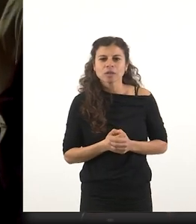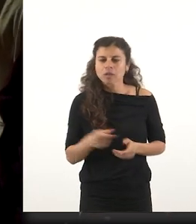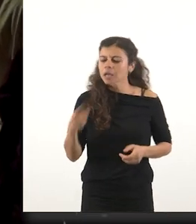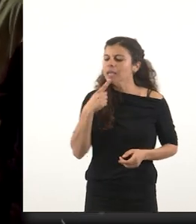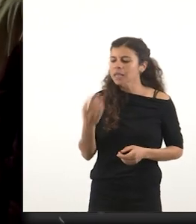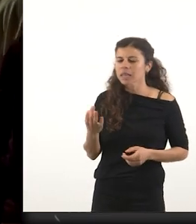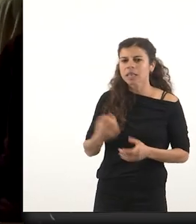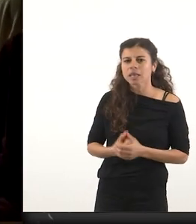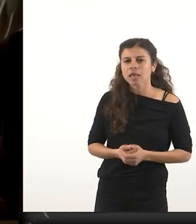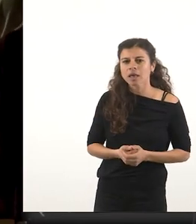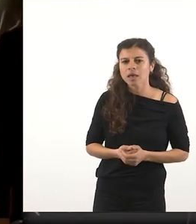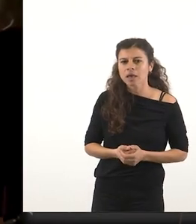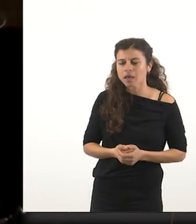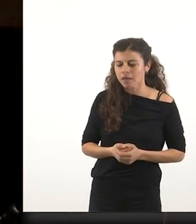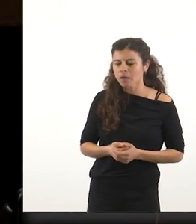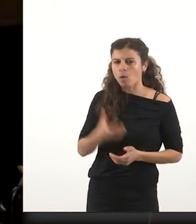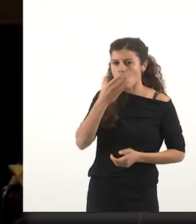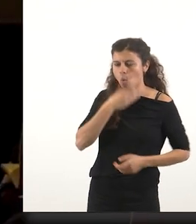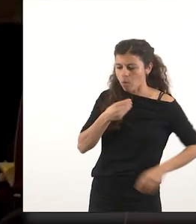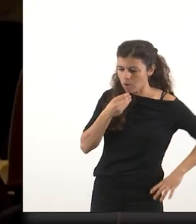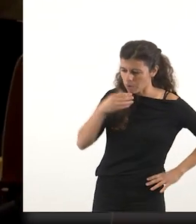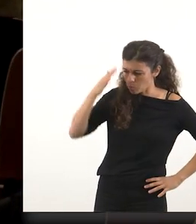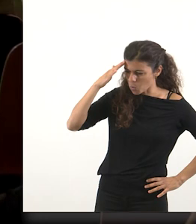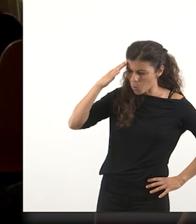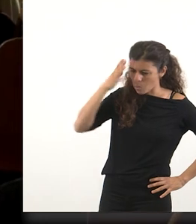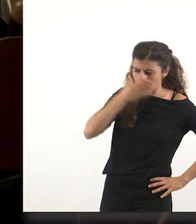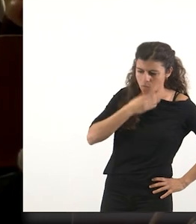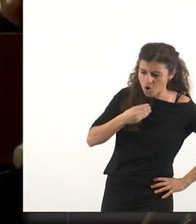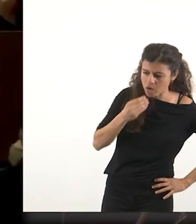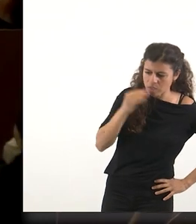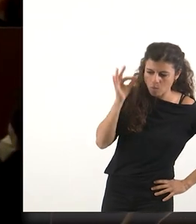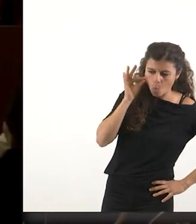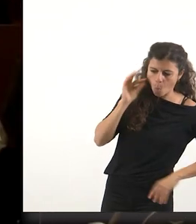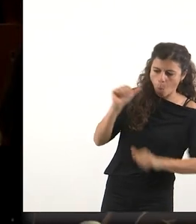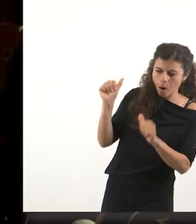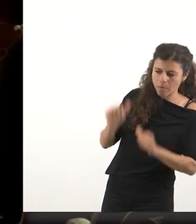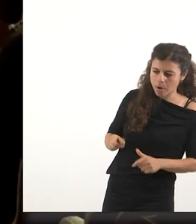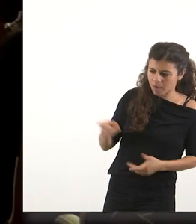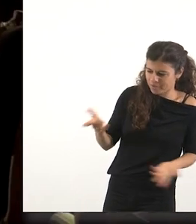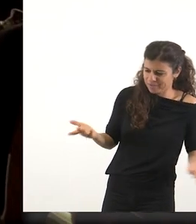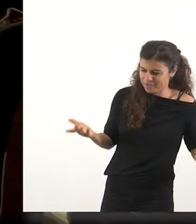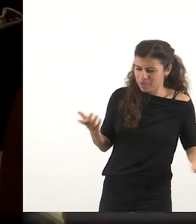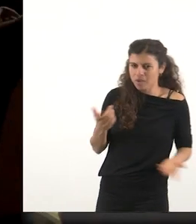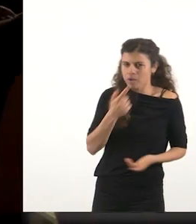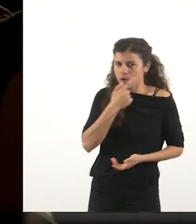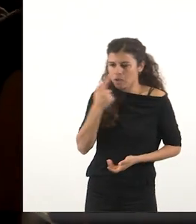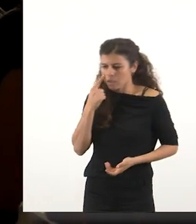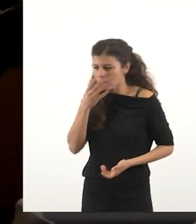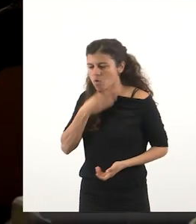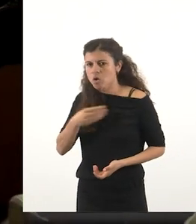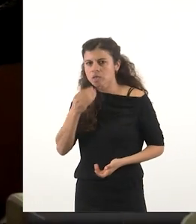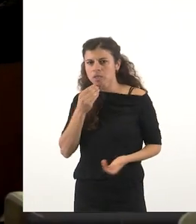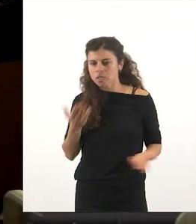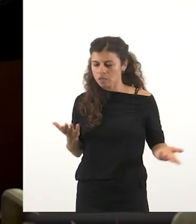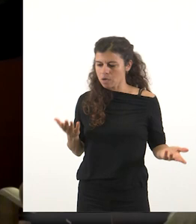mundo. ¿Verdad, bonita? La Virgen, qué cosa más bonita, nene. ¿Tú dónde vas sin ojo, hija? Cosa más guapa eres,